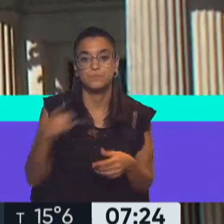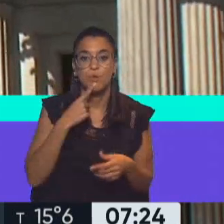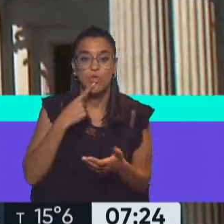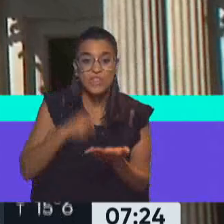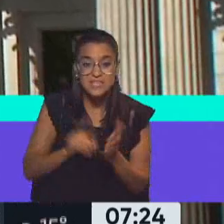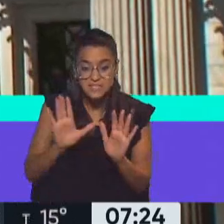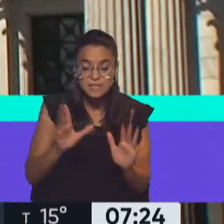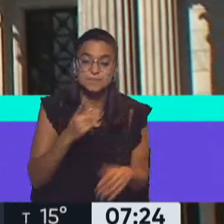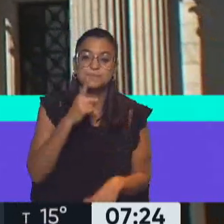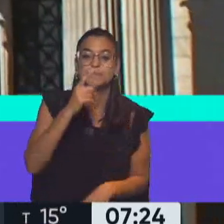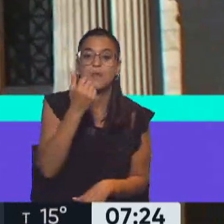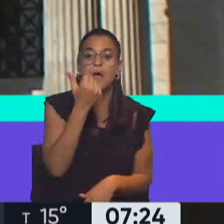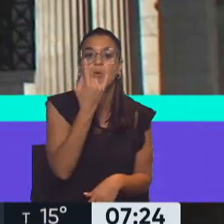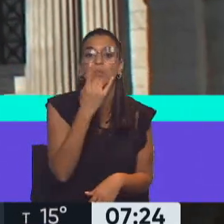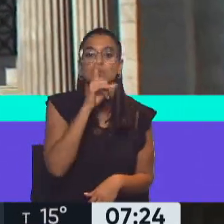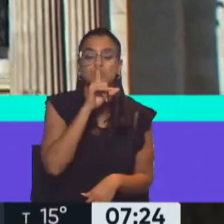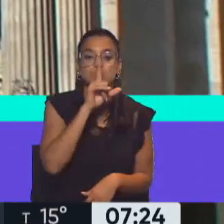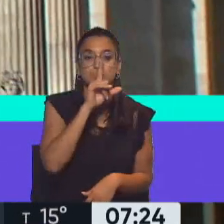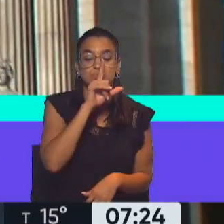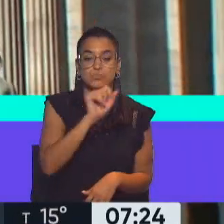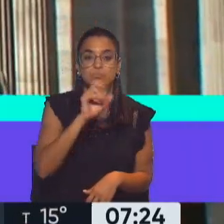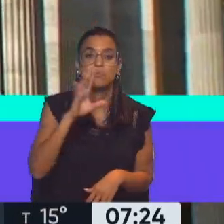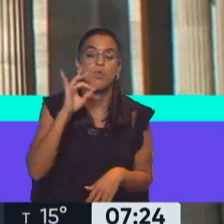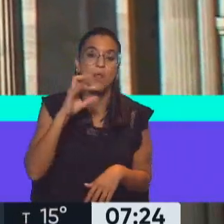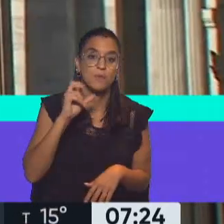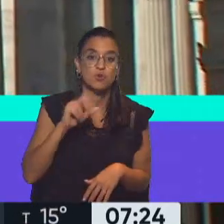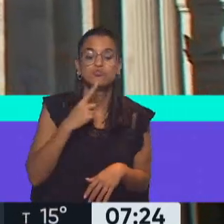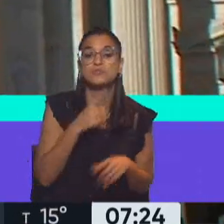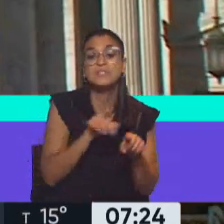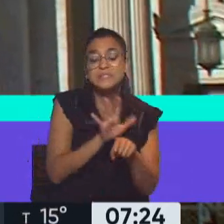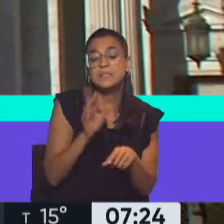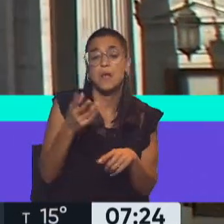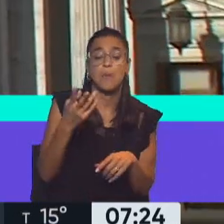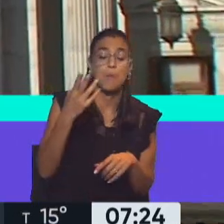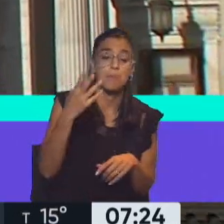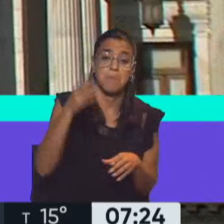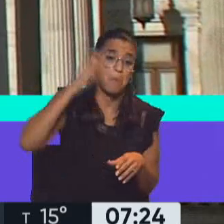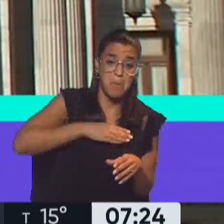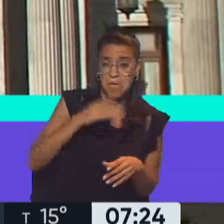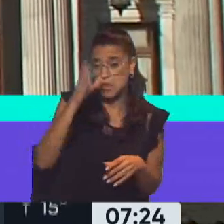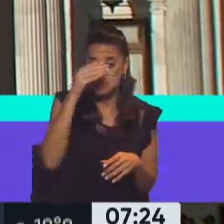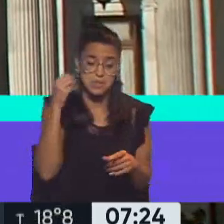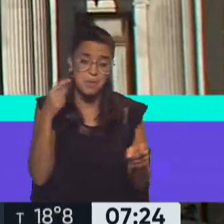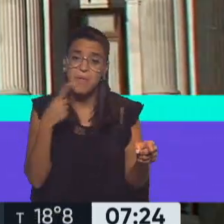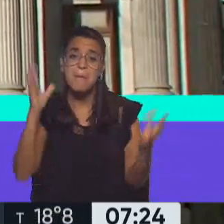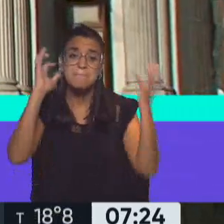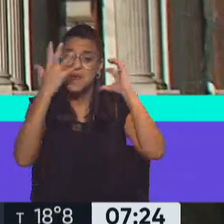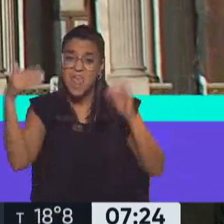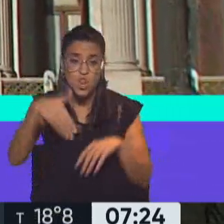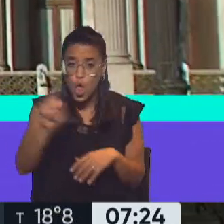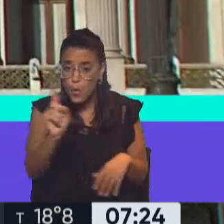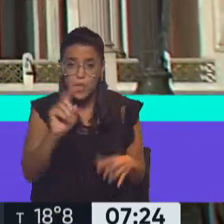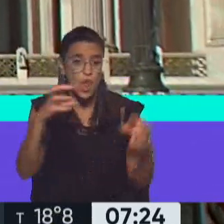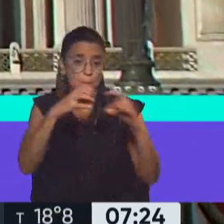los autodefinidos como libertarios. Recordemos que Milei no vino. No estuvo, Vero y Silvia, en los debates aquí en la Comisión de